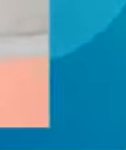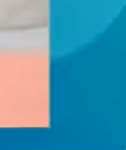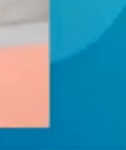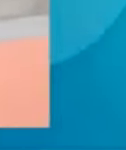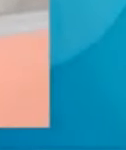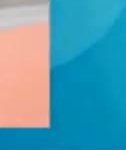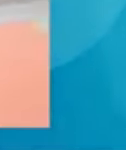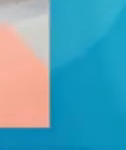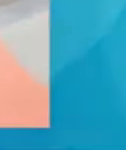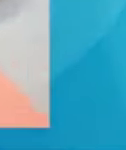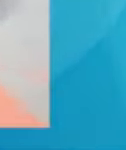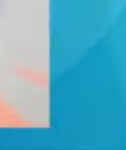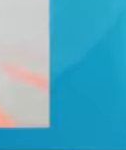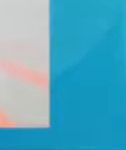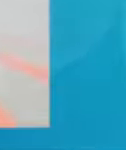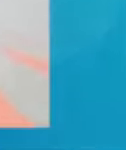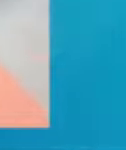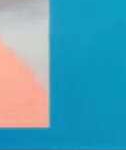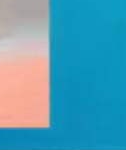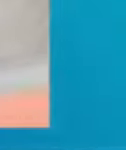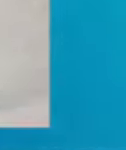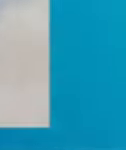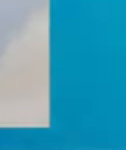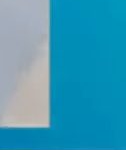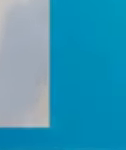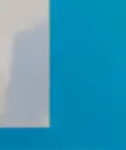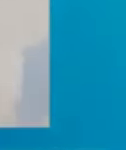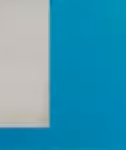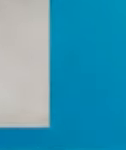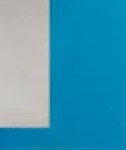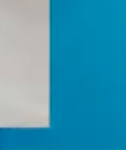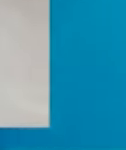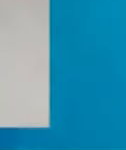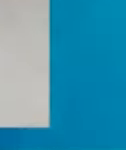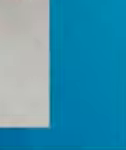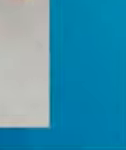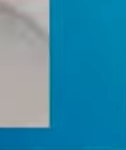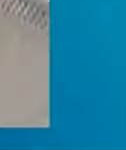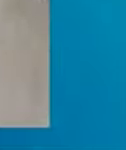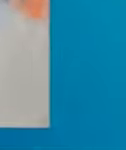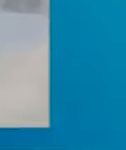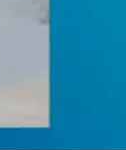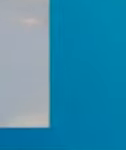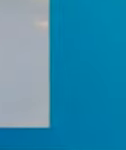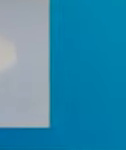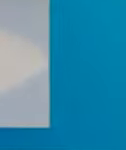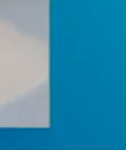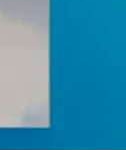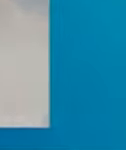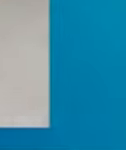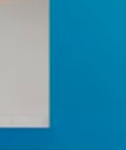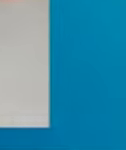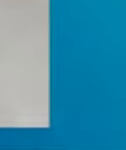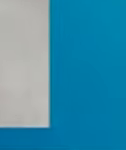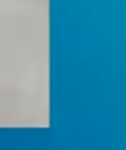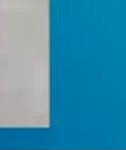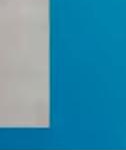Yeah. Starting with Mel over Bugano, Ben Sayer, Dale Carvin,